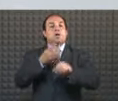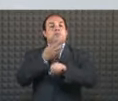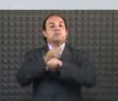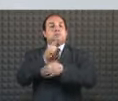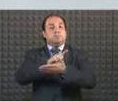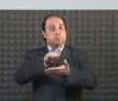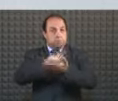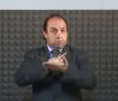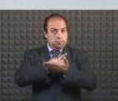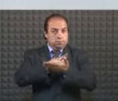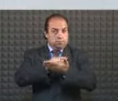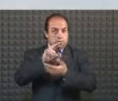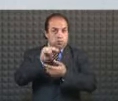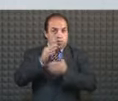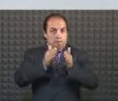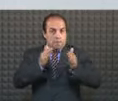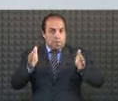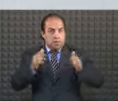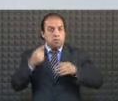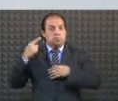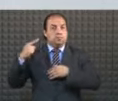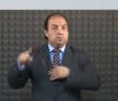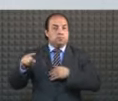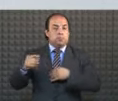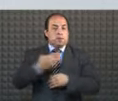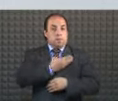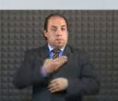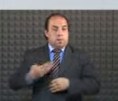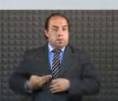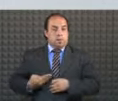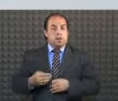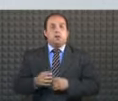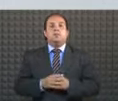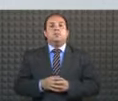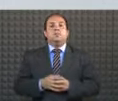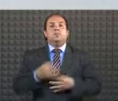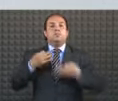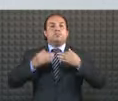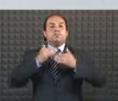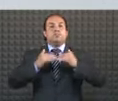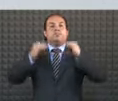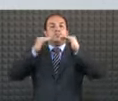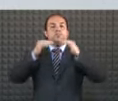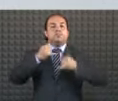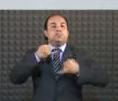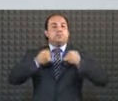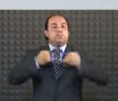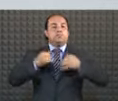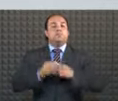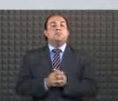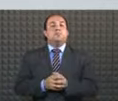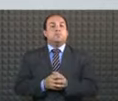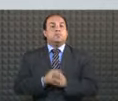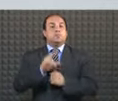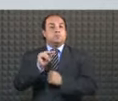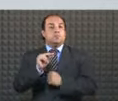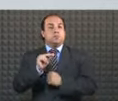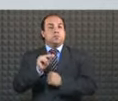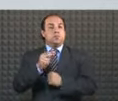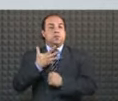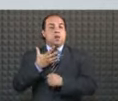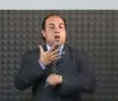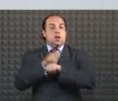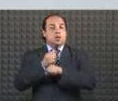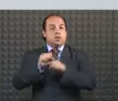no era la ampliación del mandato del presidente de la Suprema Corte de Justicia, sino una reforma del sistema